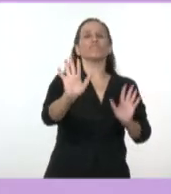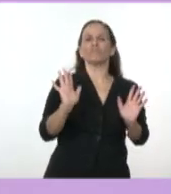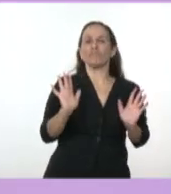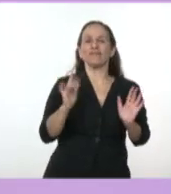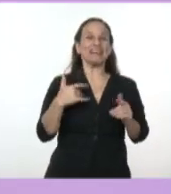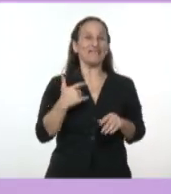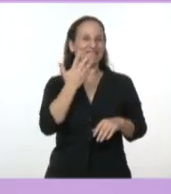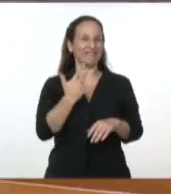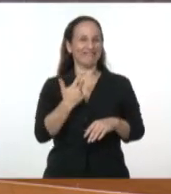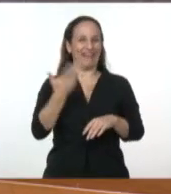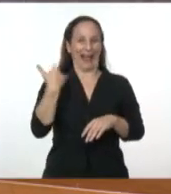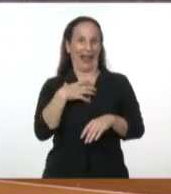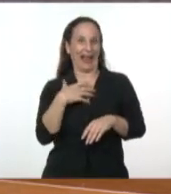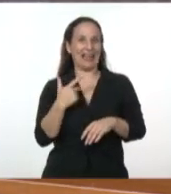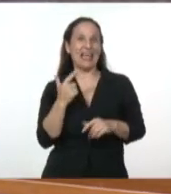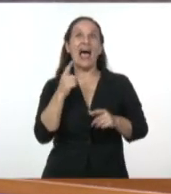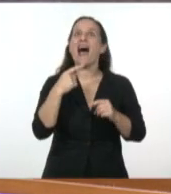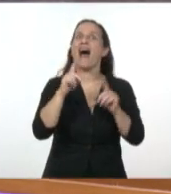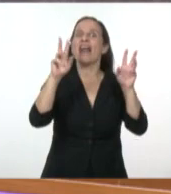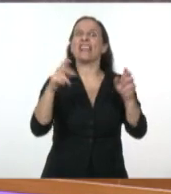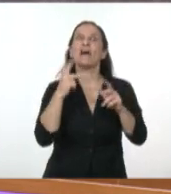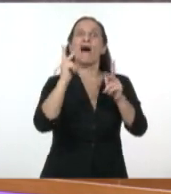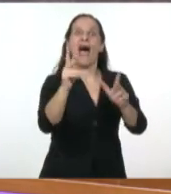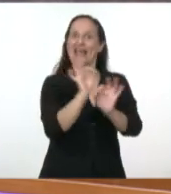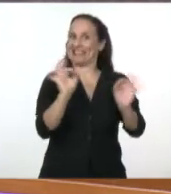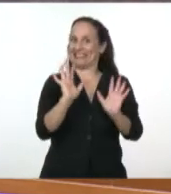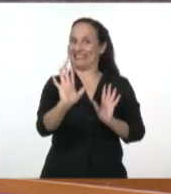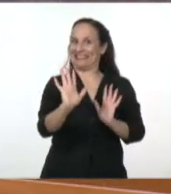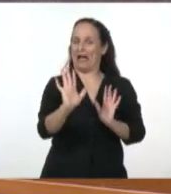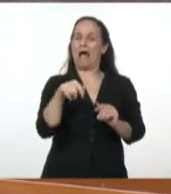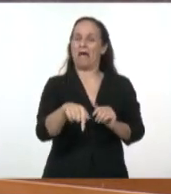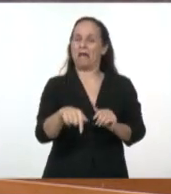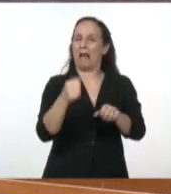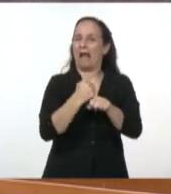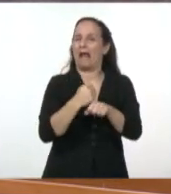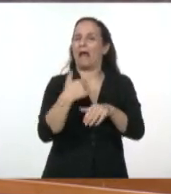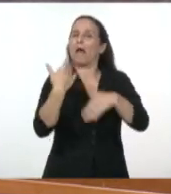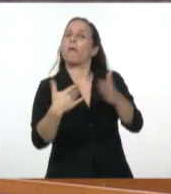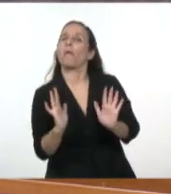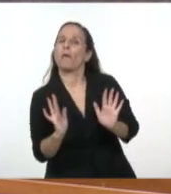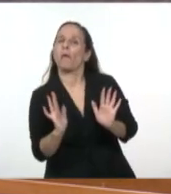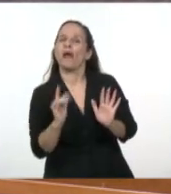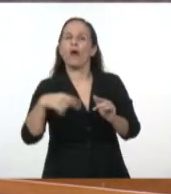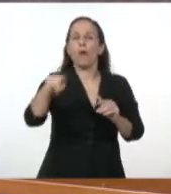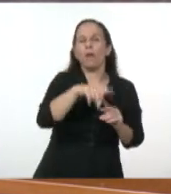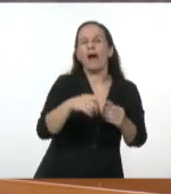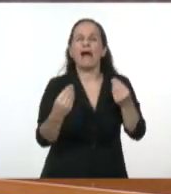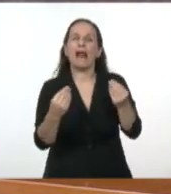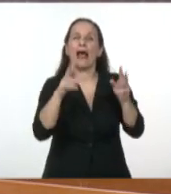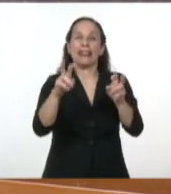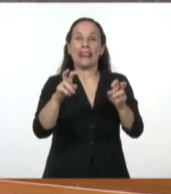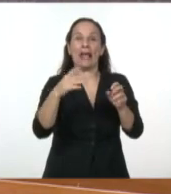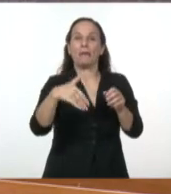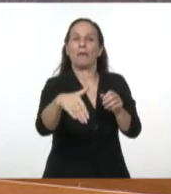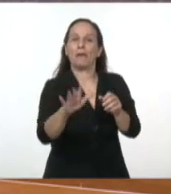tomé gustito a no presentarlo de una. Y vamos a empezar con una actividad. Vamos a hacer un jueguito que nos permita entrar en calor para el tema que vamos a